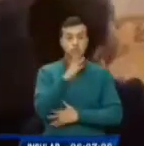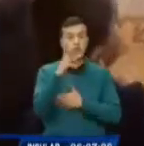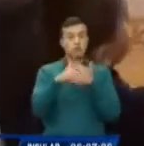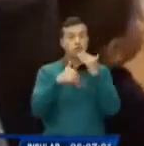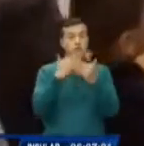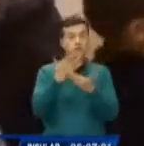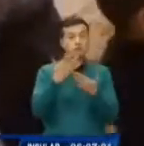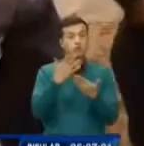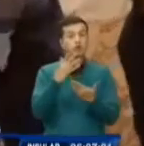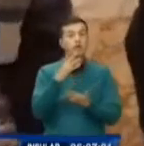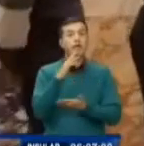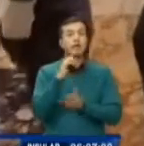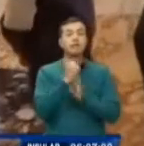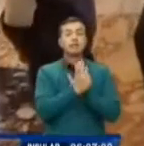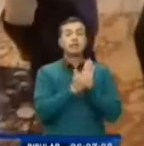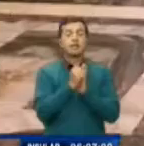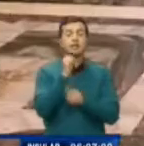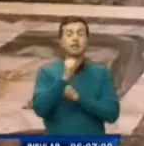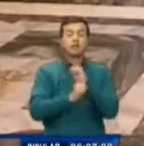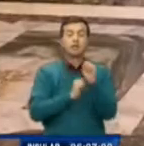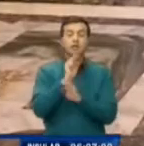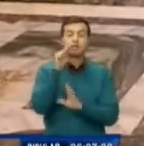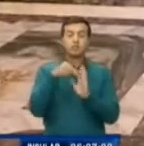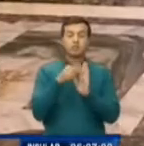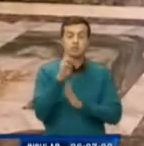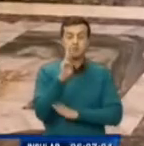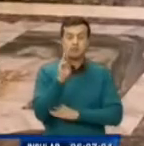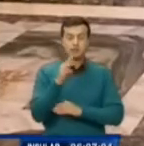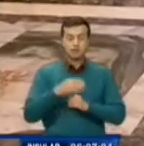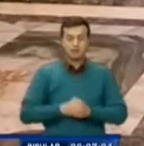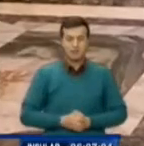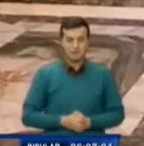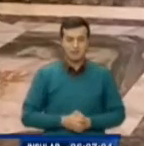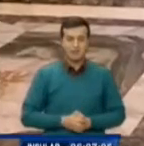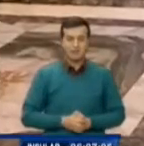declarada santa en 2016. Fernanda de la Bastida, Ecuador TV.